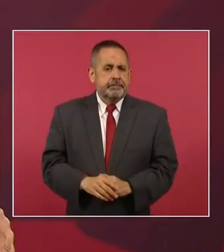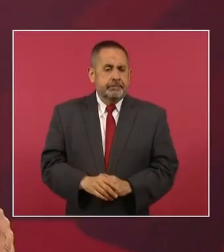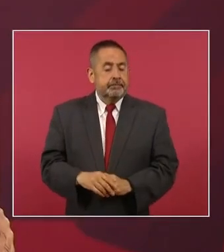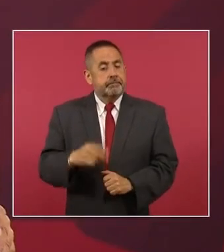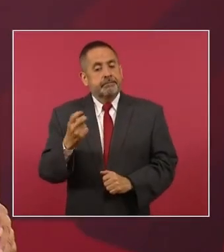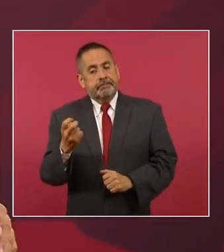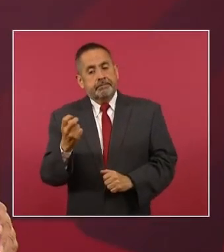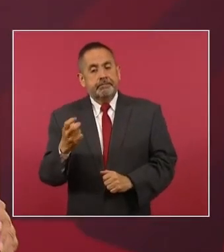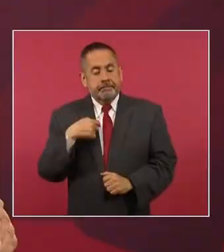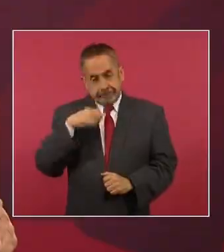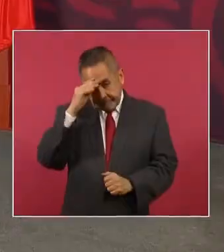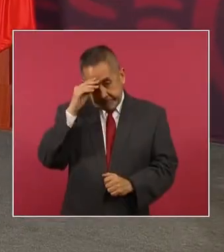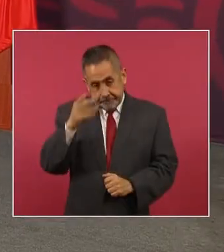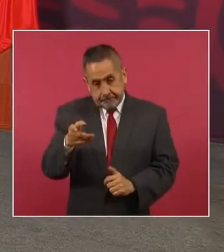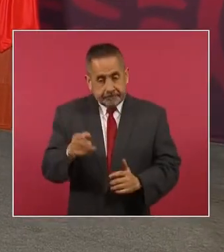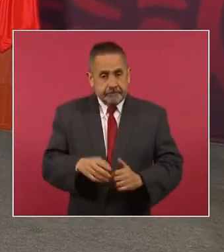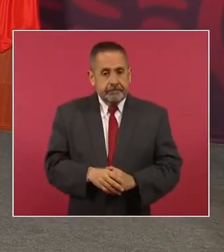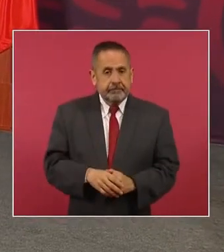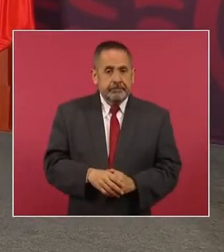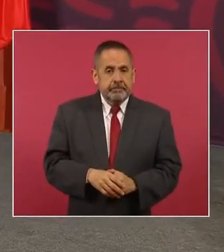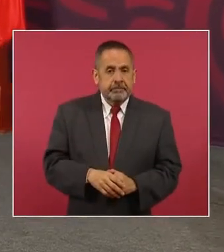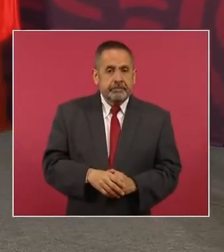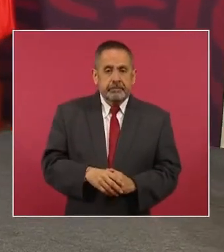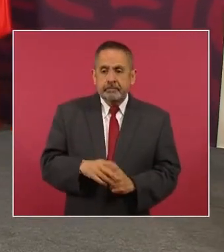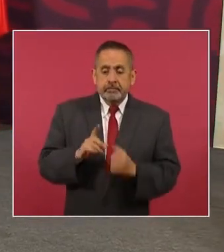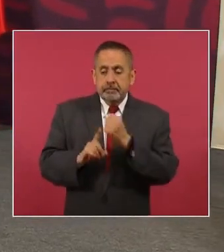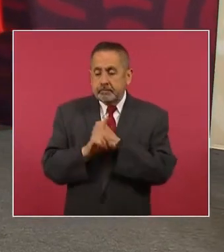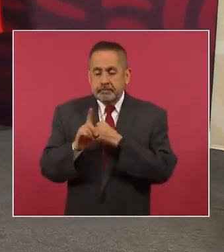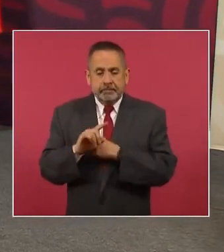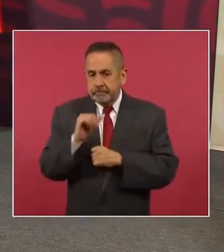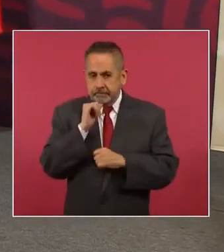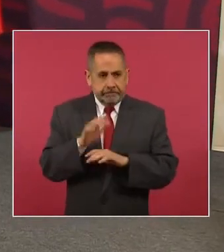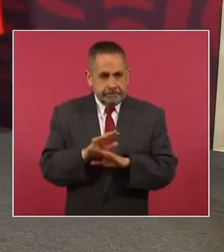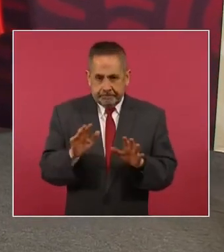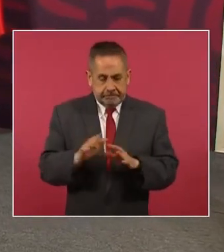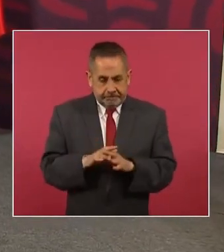Entonces, no hay ningún problema para